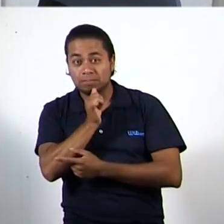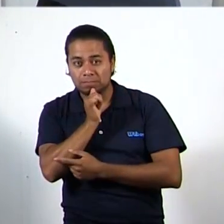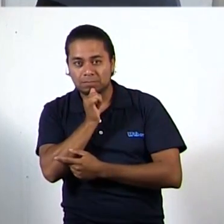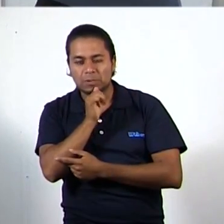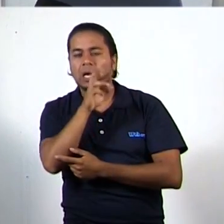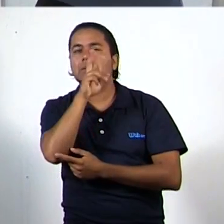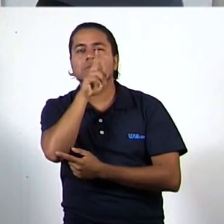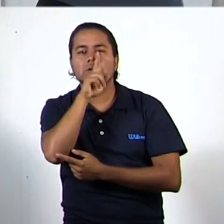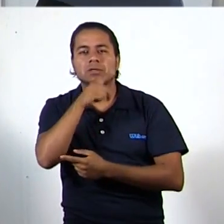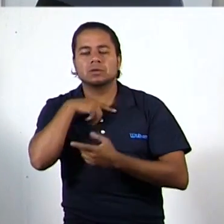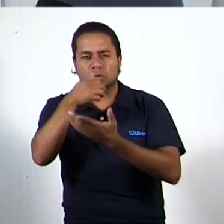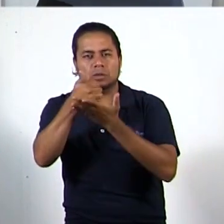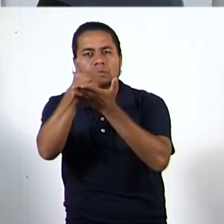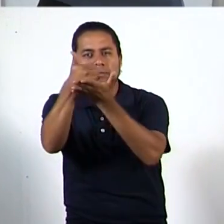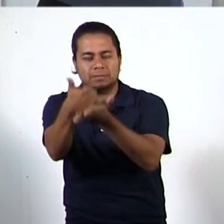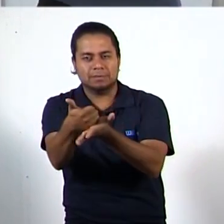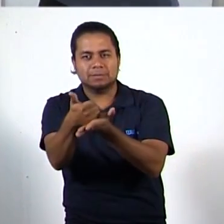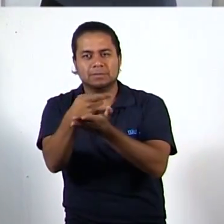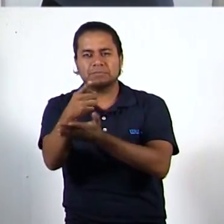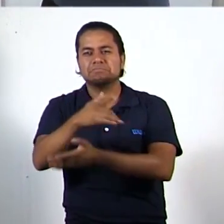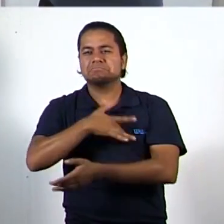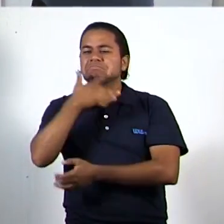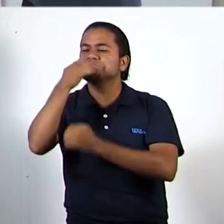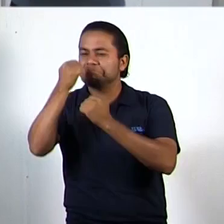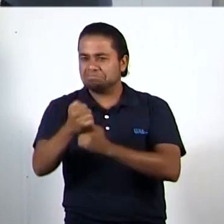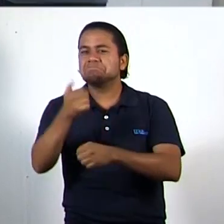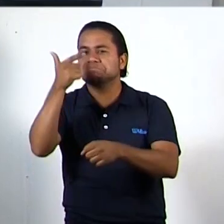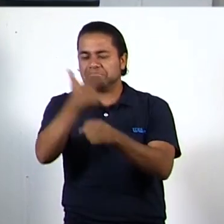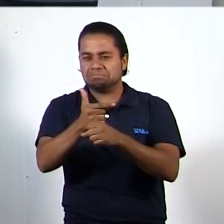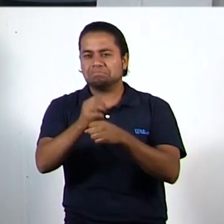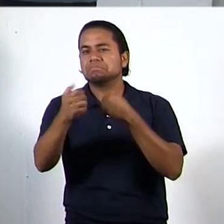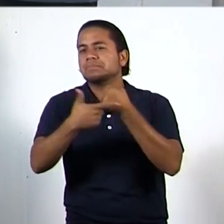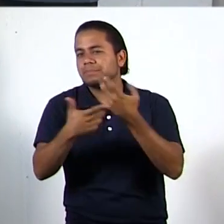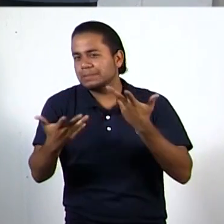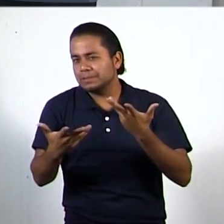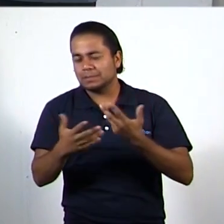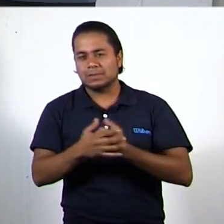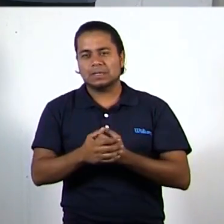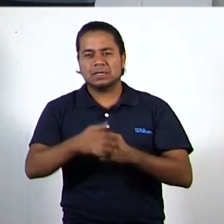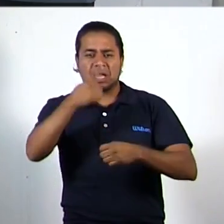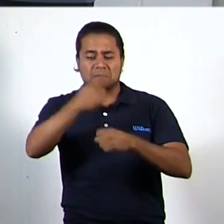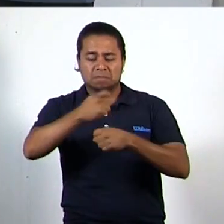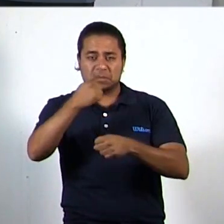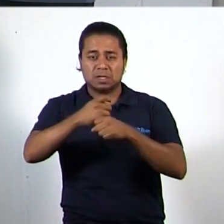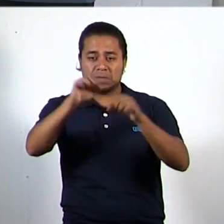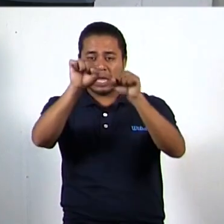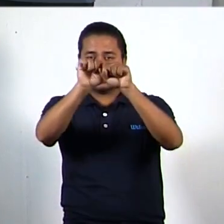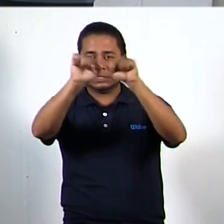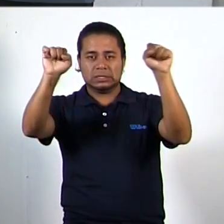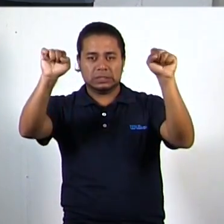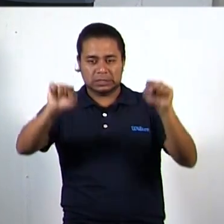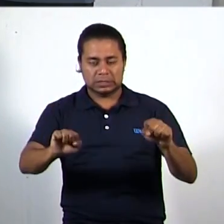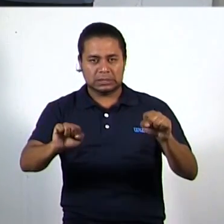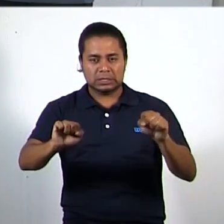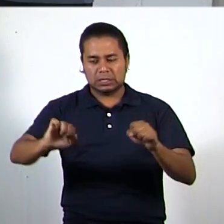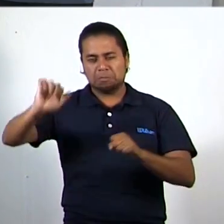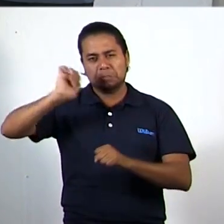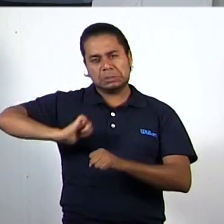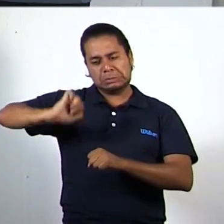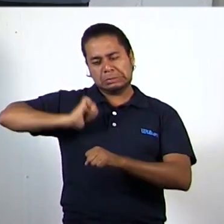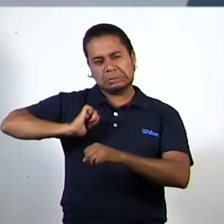Te acompañaré en algunos de ellos. Estoy seguro que sí. El primer sistema de numeración que tenemos en la historia